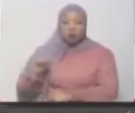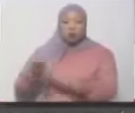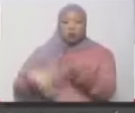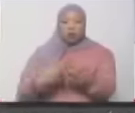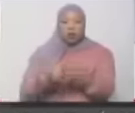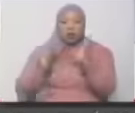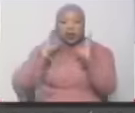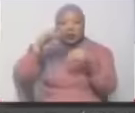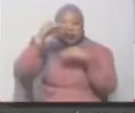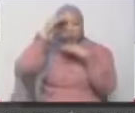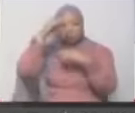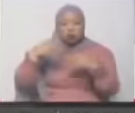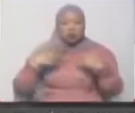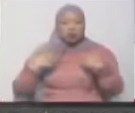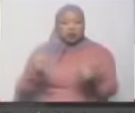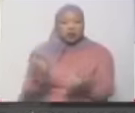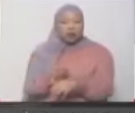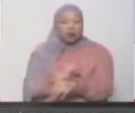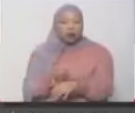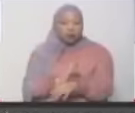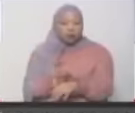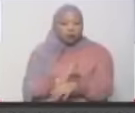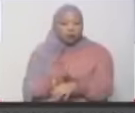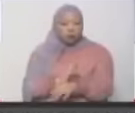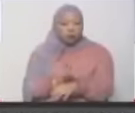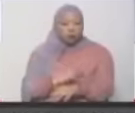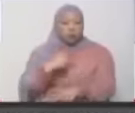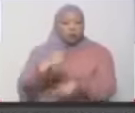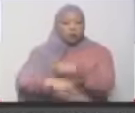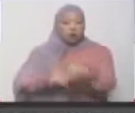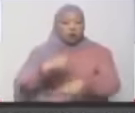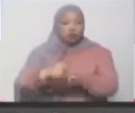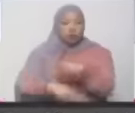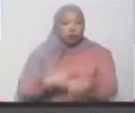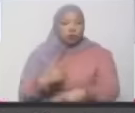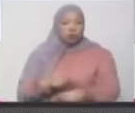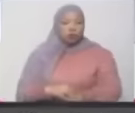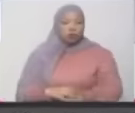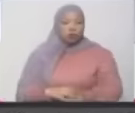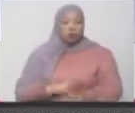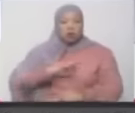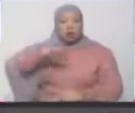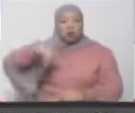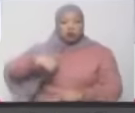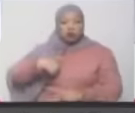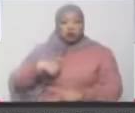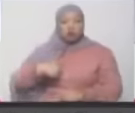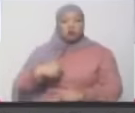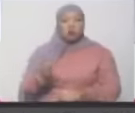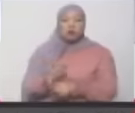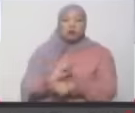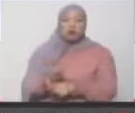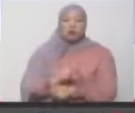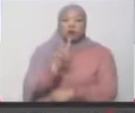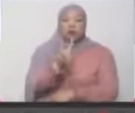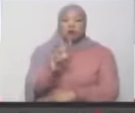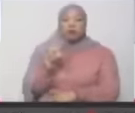atención primaria de salud, en la consolidación de la producción. Porque ya nosotros hemos adelantado